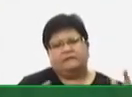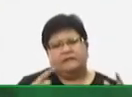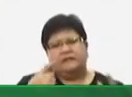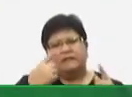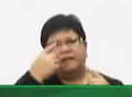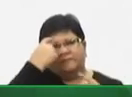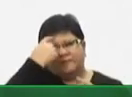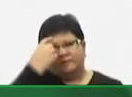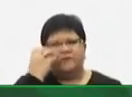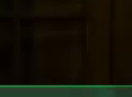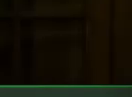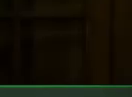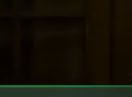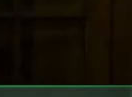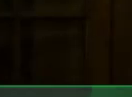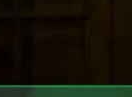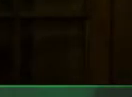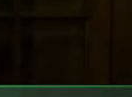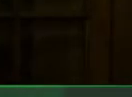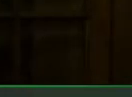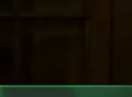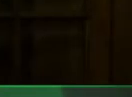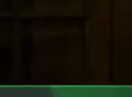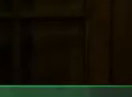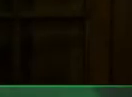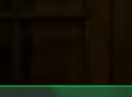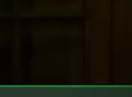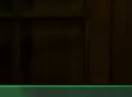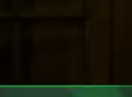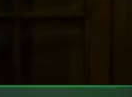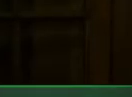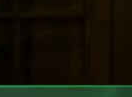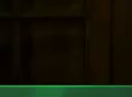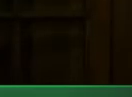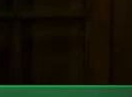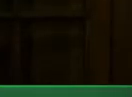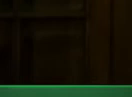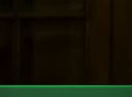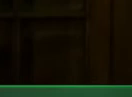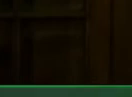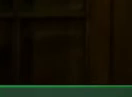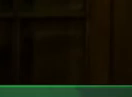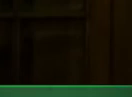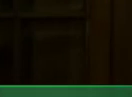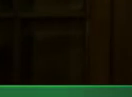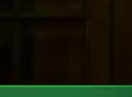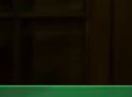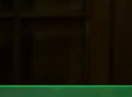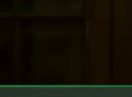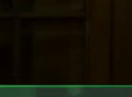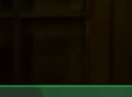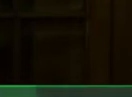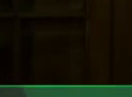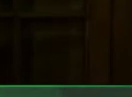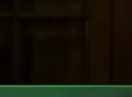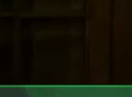comenzar la discusión en el plenario. No votamos los artículos de áreas protegidas. ¿Todo Cabildo? Toda la bancada de diputados.